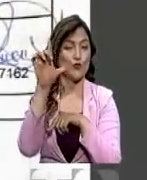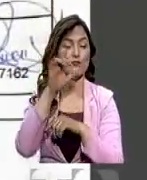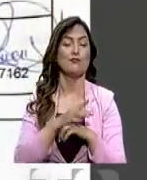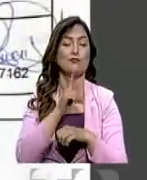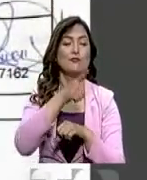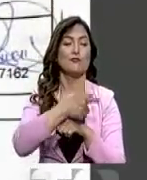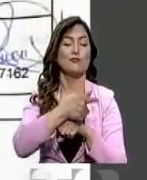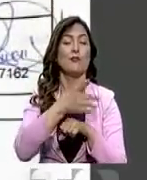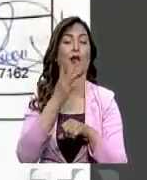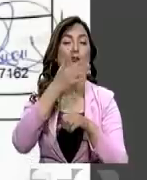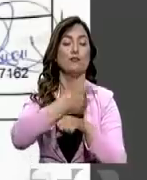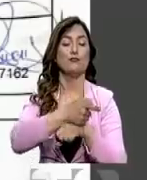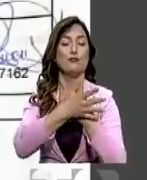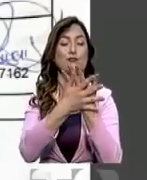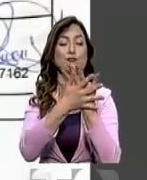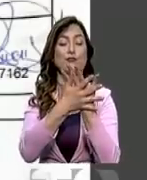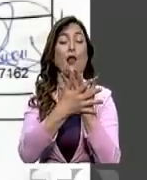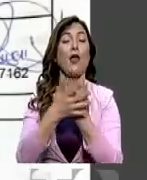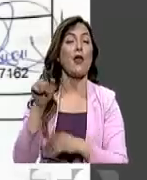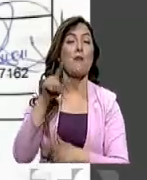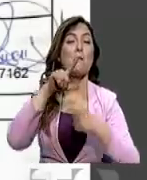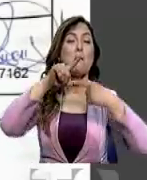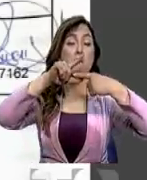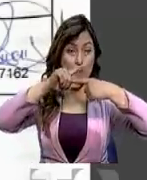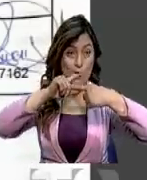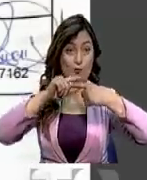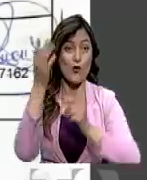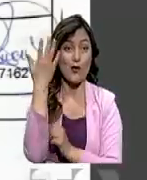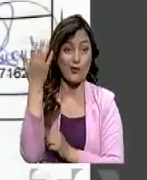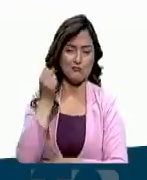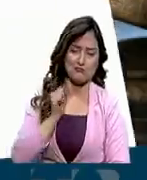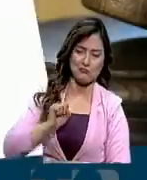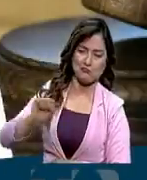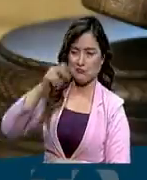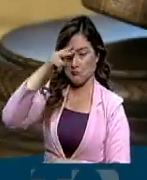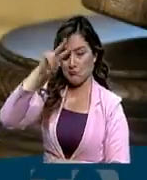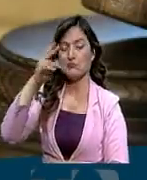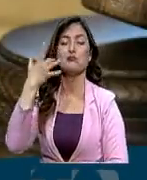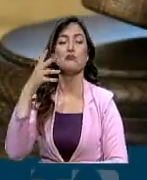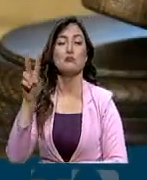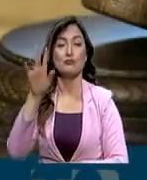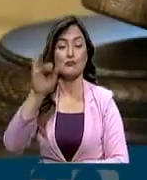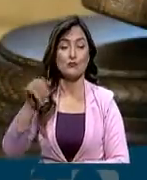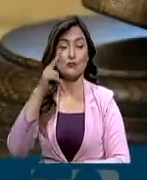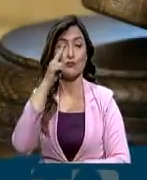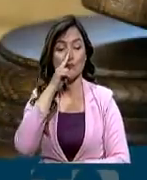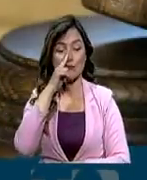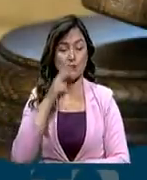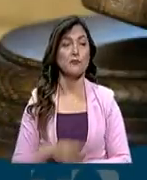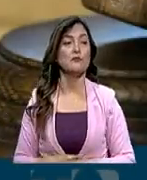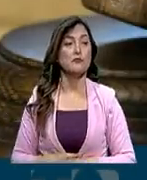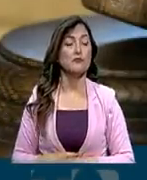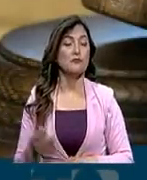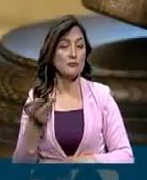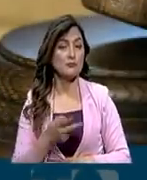fue para César Yunda, primo del alcalde, quien está en México desde el 25 de junio. En cuanto a medidas de carácter real, se dispuso para